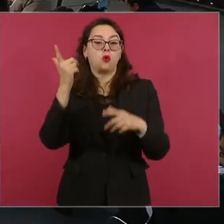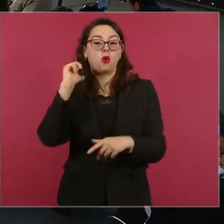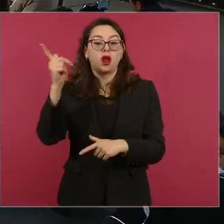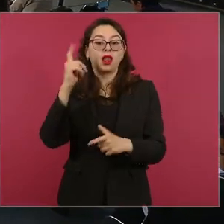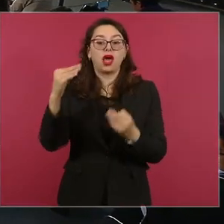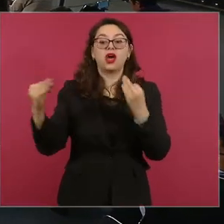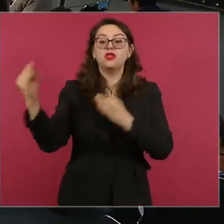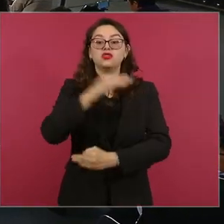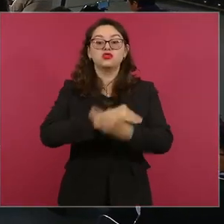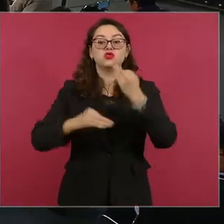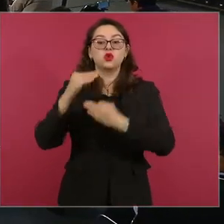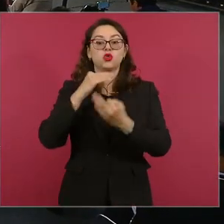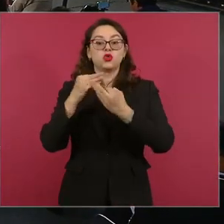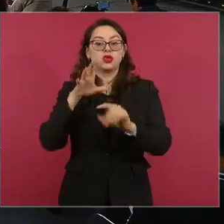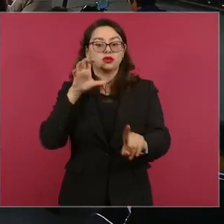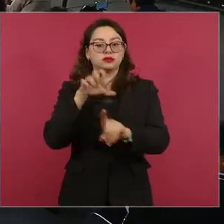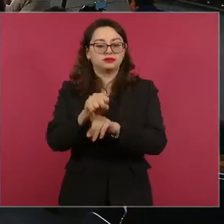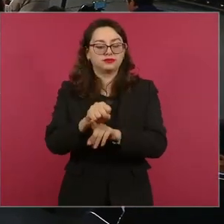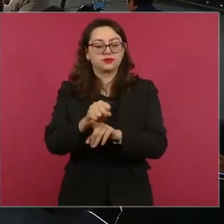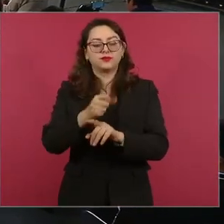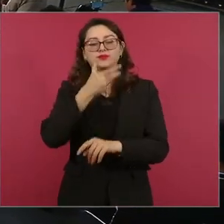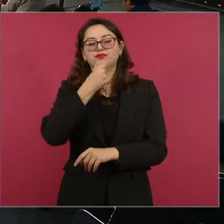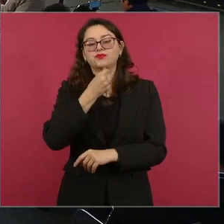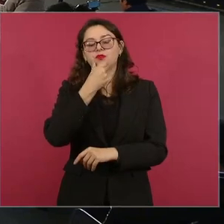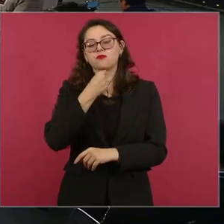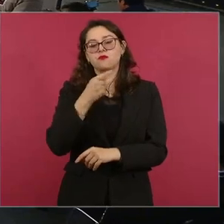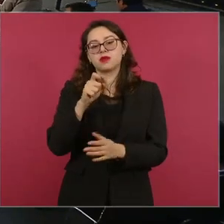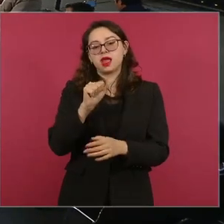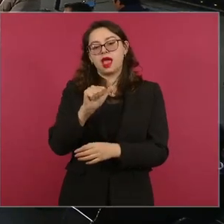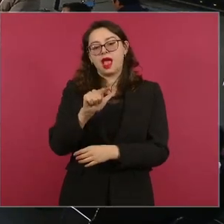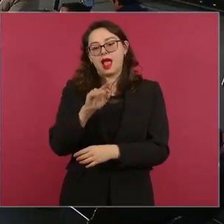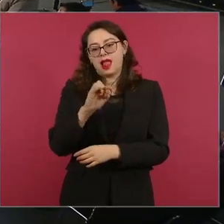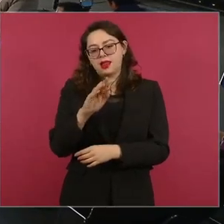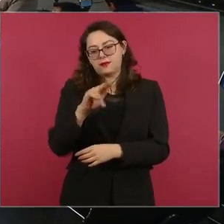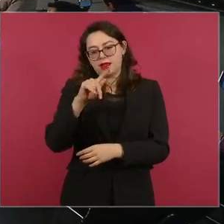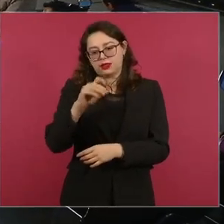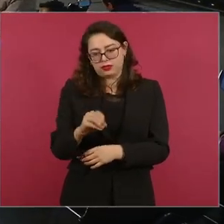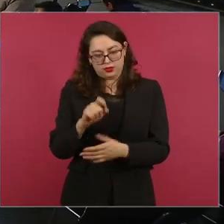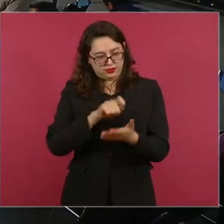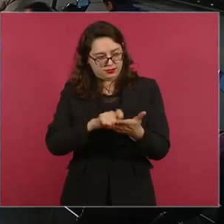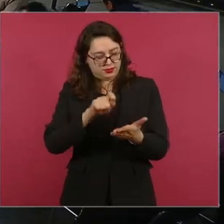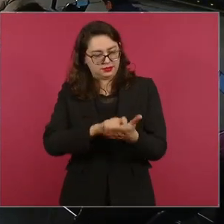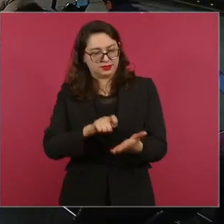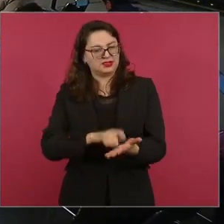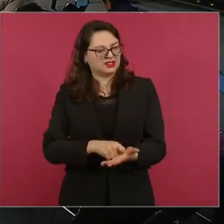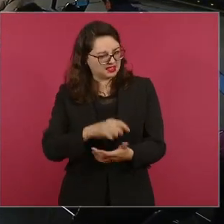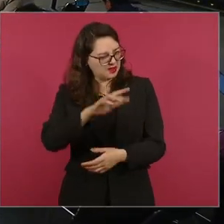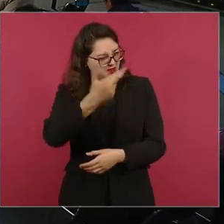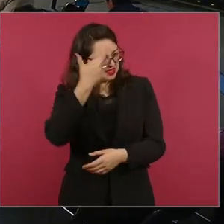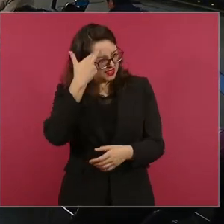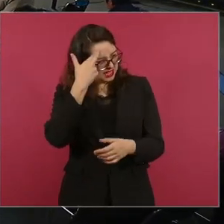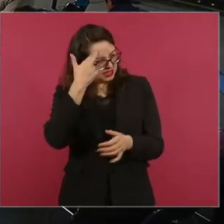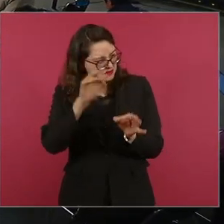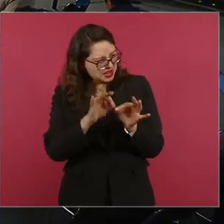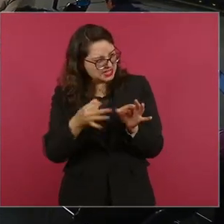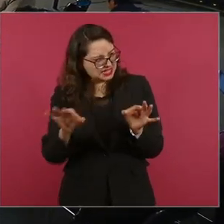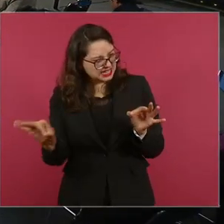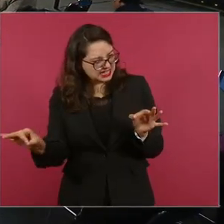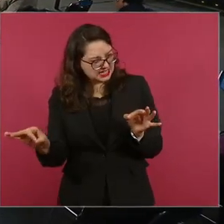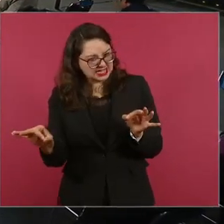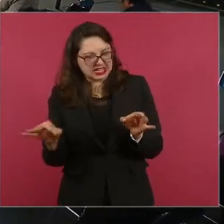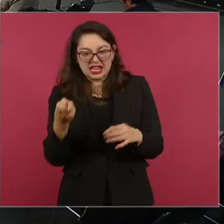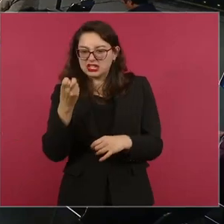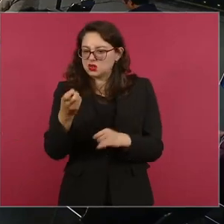A ver si ponen a Bertolt Brecht, que decía que hay hombres que… A ver, lo ponemos y con